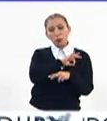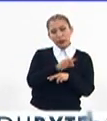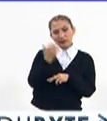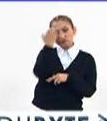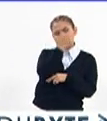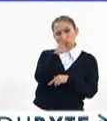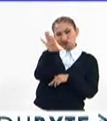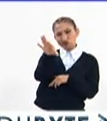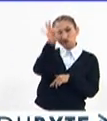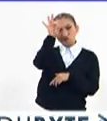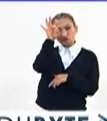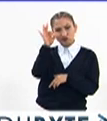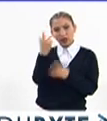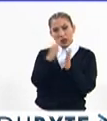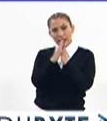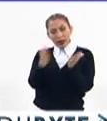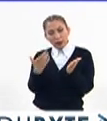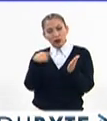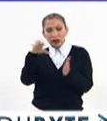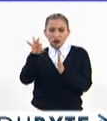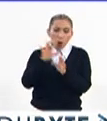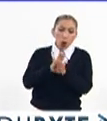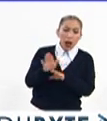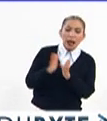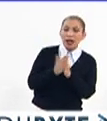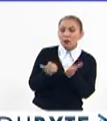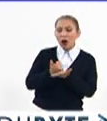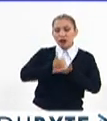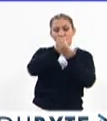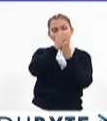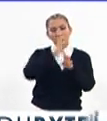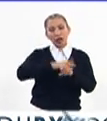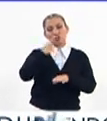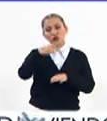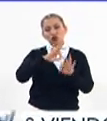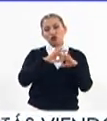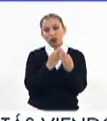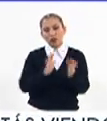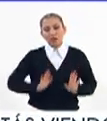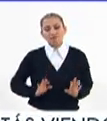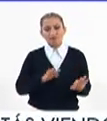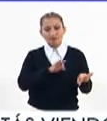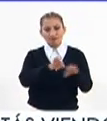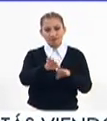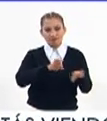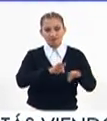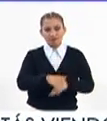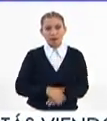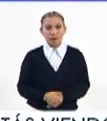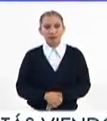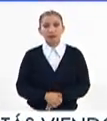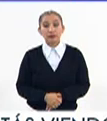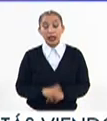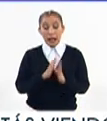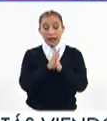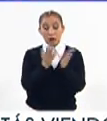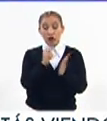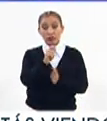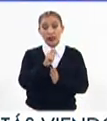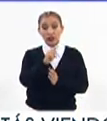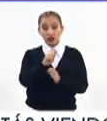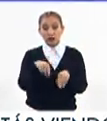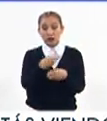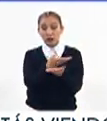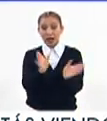pueda acceder al libro y escoger el libro que más se preste a su manera de enseñar. Los libros de texto